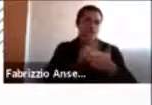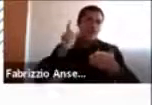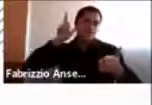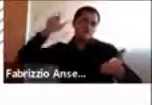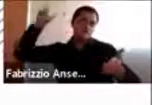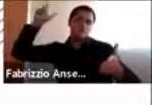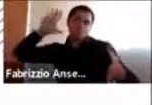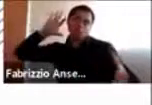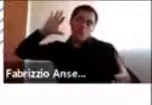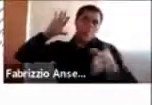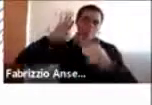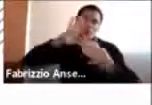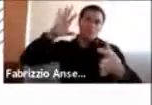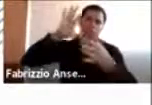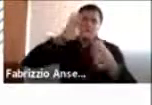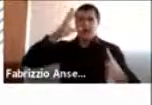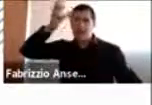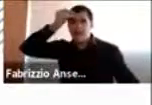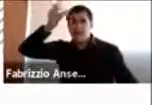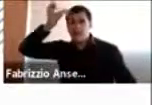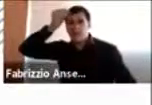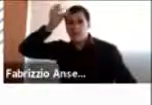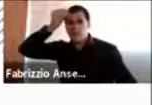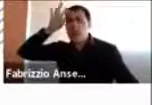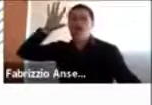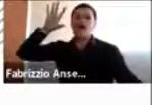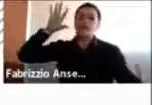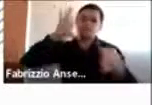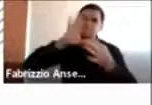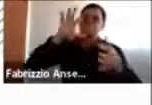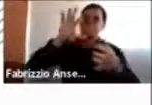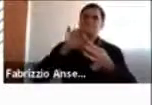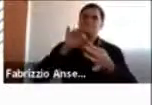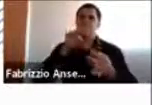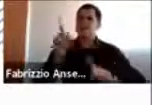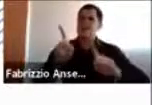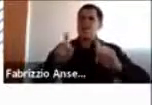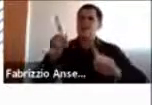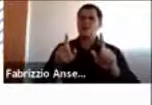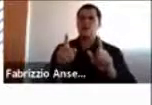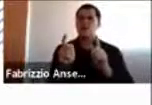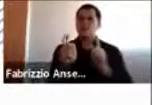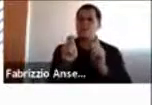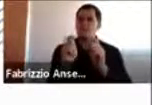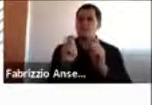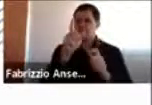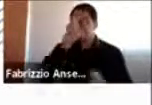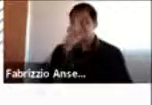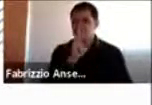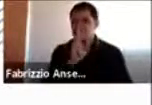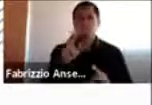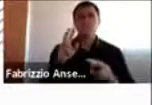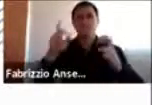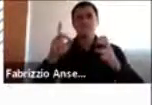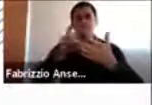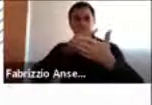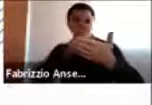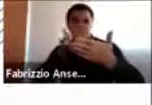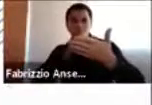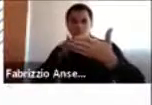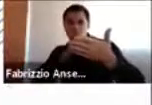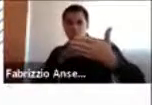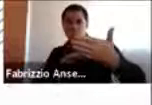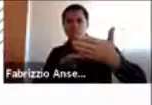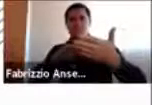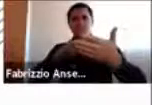aprendizaje. Algo similar también ocurre con respecto a la fluidez lectora, ¿cierto? Entonces, esto es bien interesante porque como les